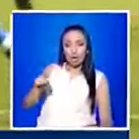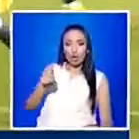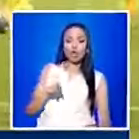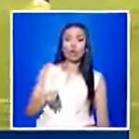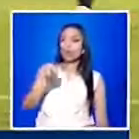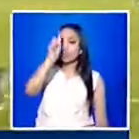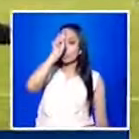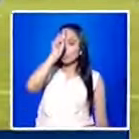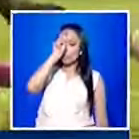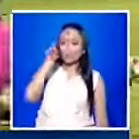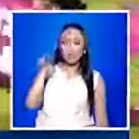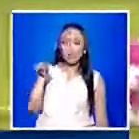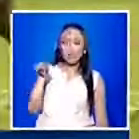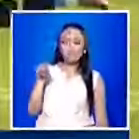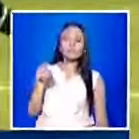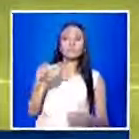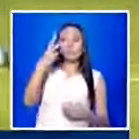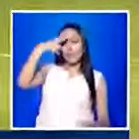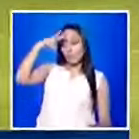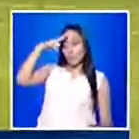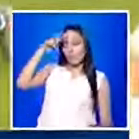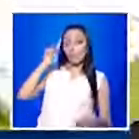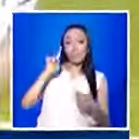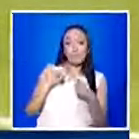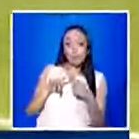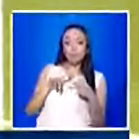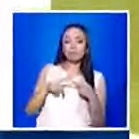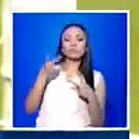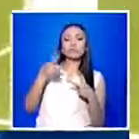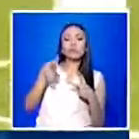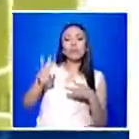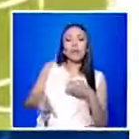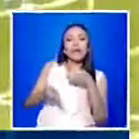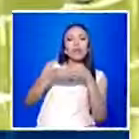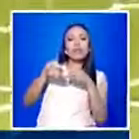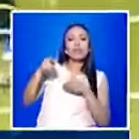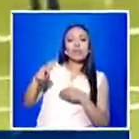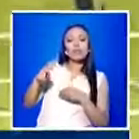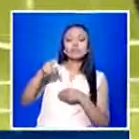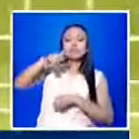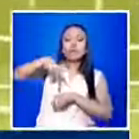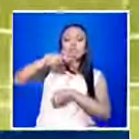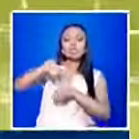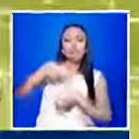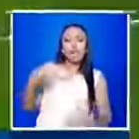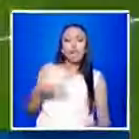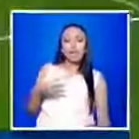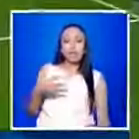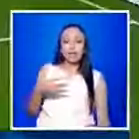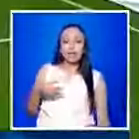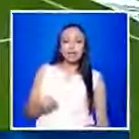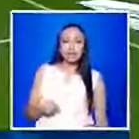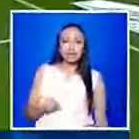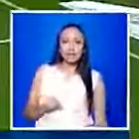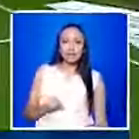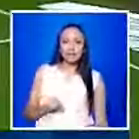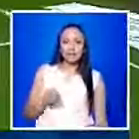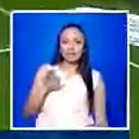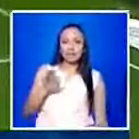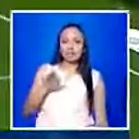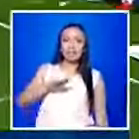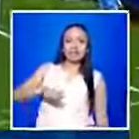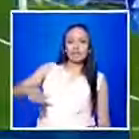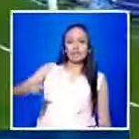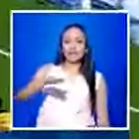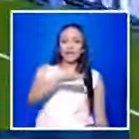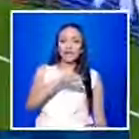Club Fenerbahce. En México en Tigres y Pachuca. Además, debutó como profesional en Emelec. Enner Valencia se